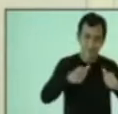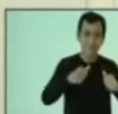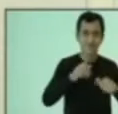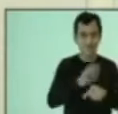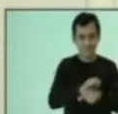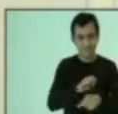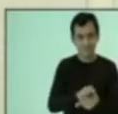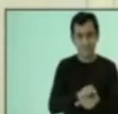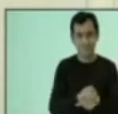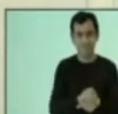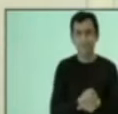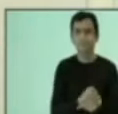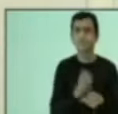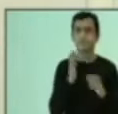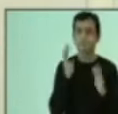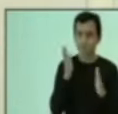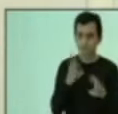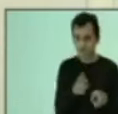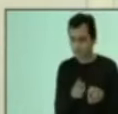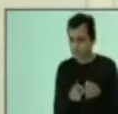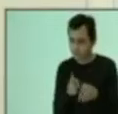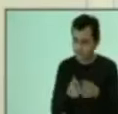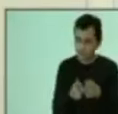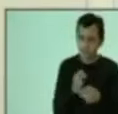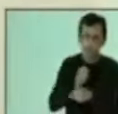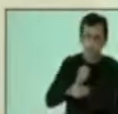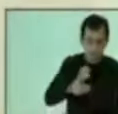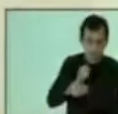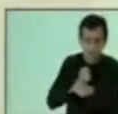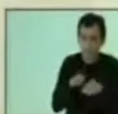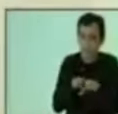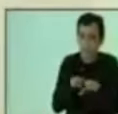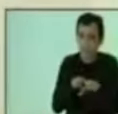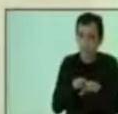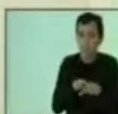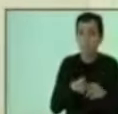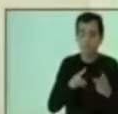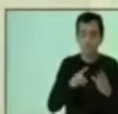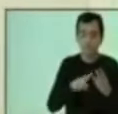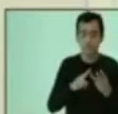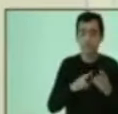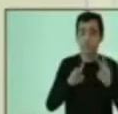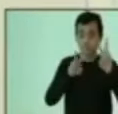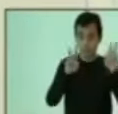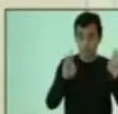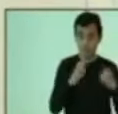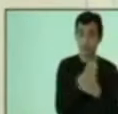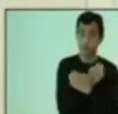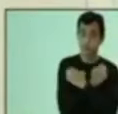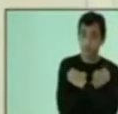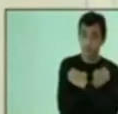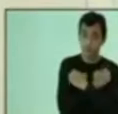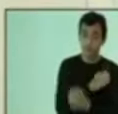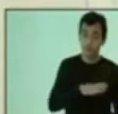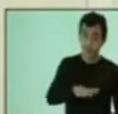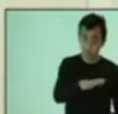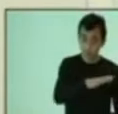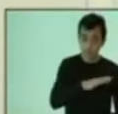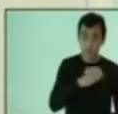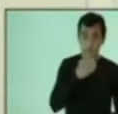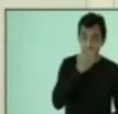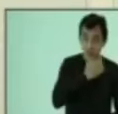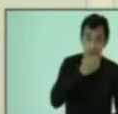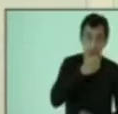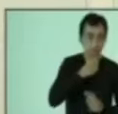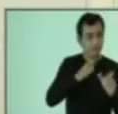algo que ya se platicó, estamos trabajando en ello. En cuestión de educación, la seguridad en las escuelas es primordial.